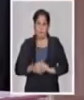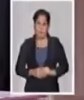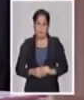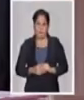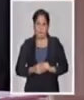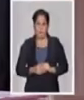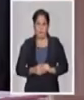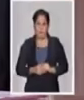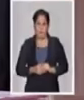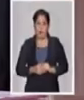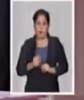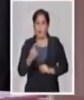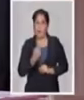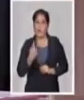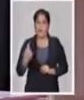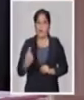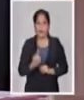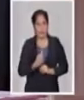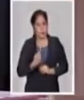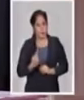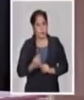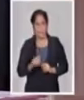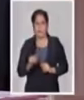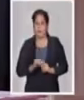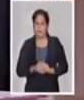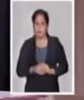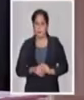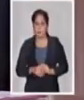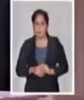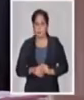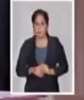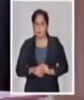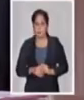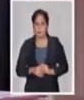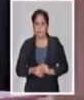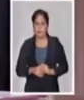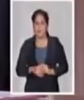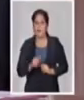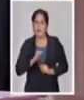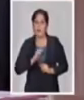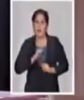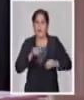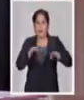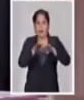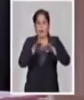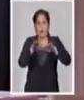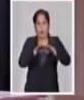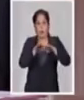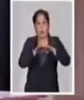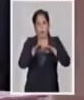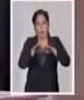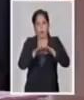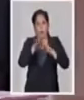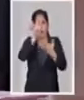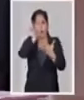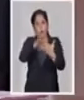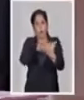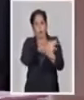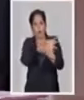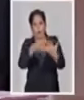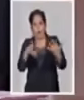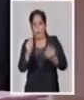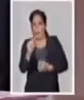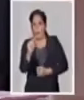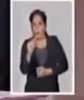Nosotros además hemos tratado de homologar, aún cuando salió en Gaceta, una tablilla de